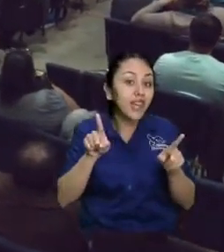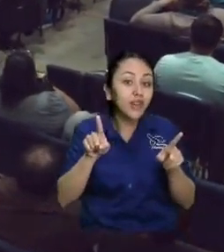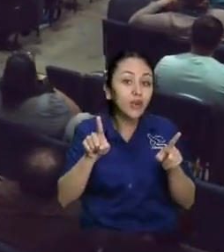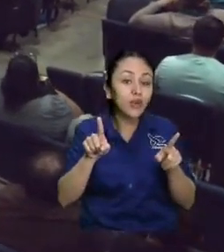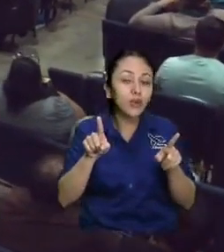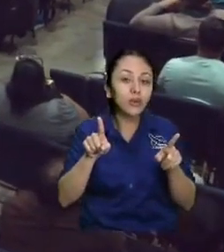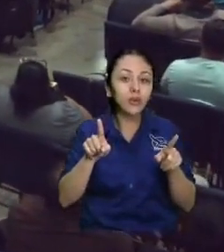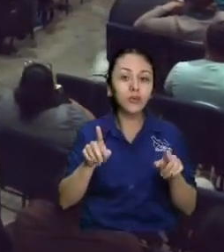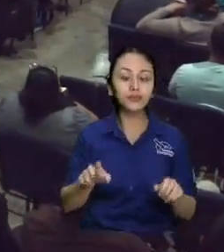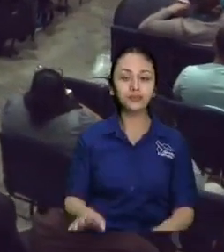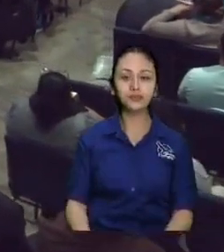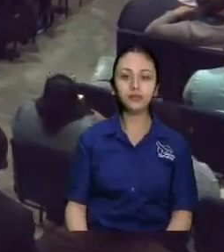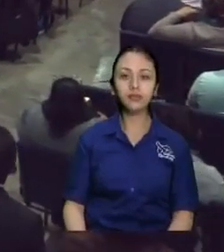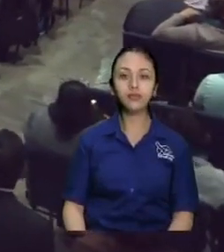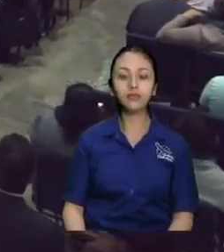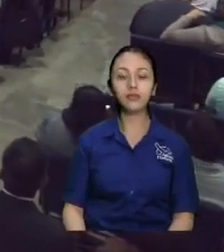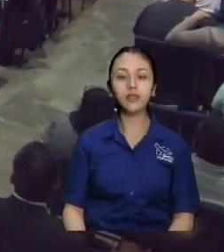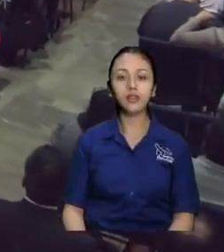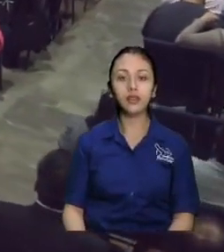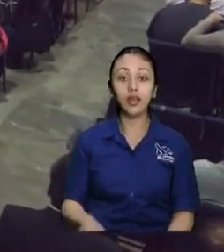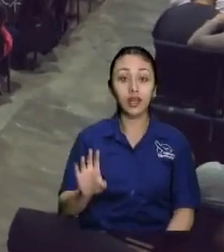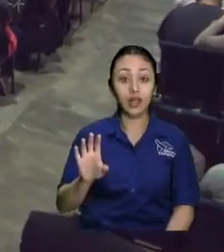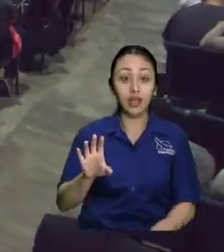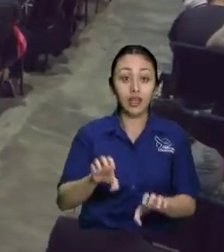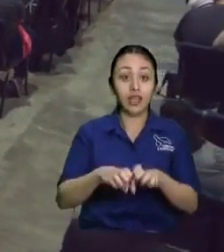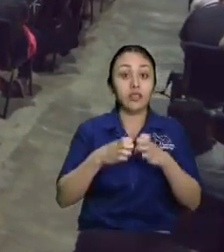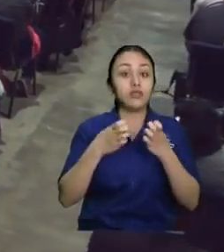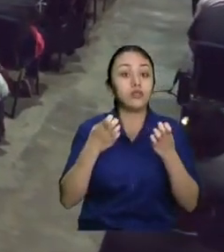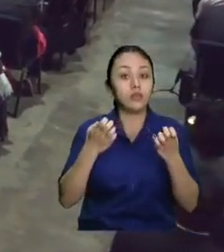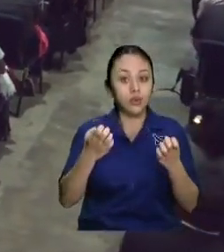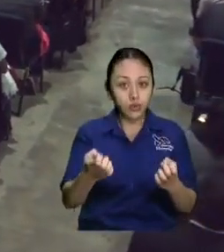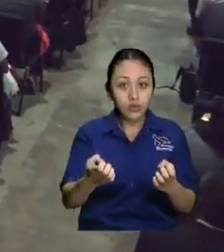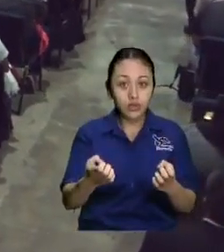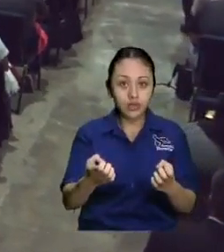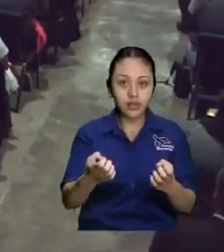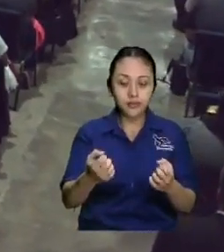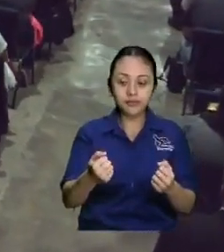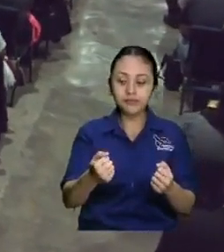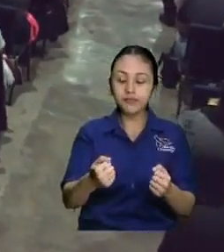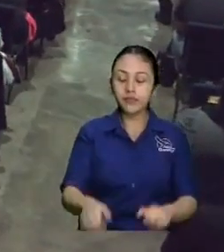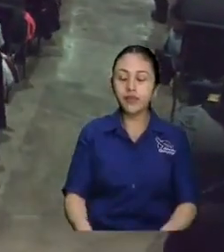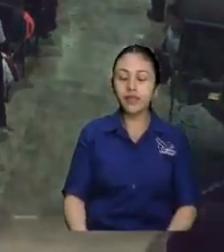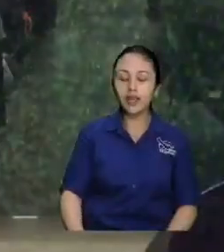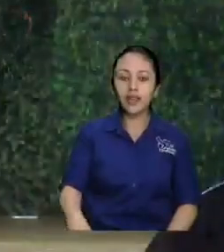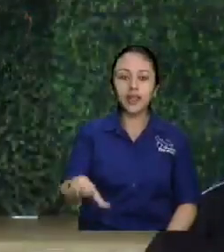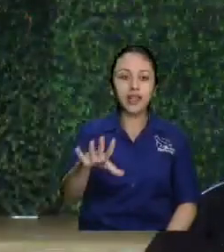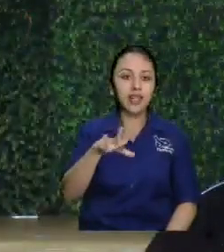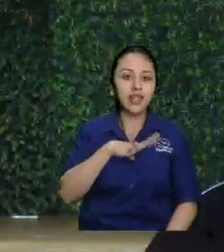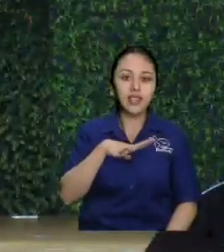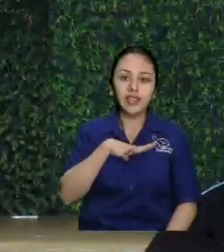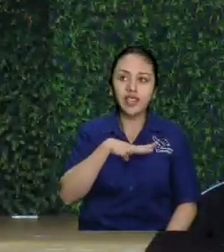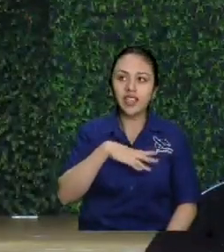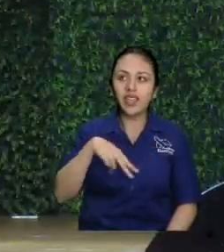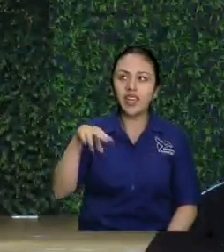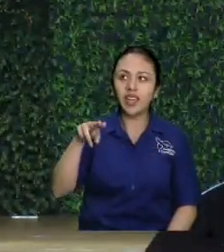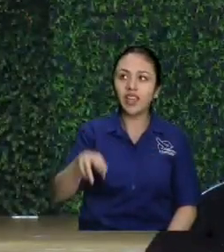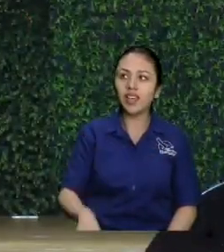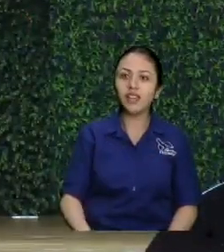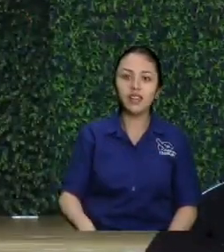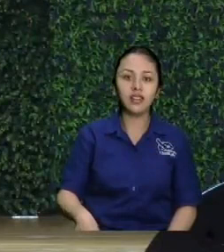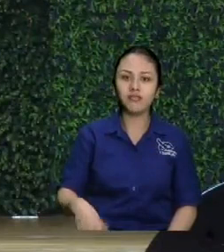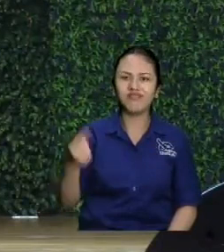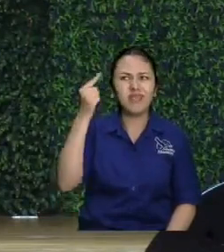que ya dijo el hermano. Entonces el otro se tenía que, o se inventaba algo, o recibió una revelación,